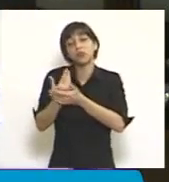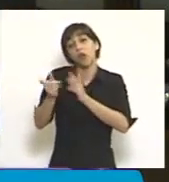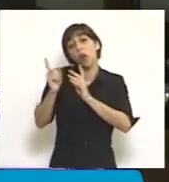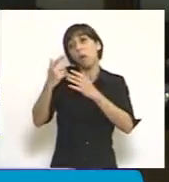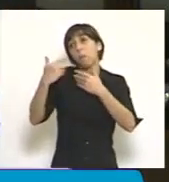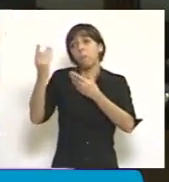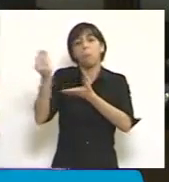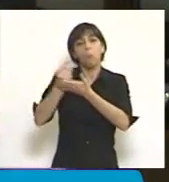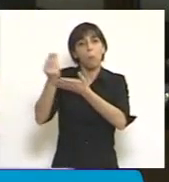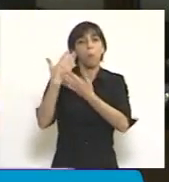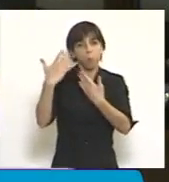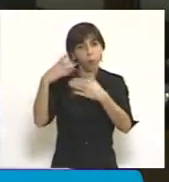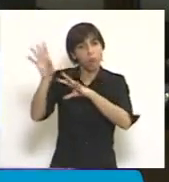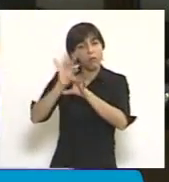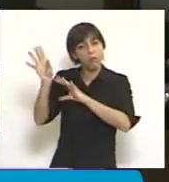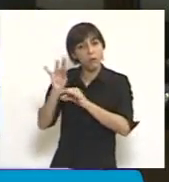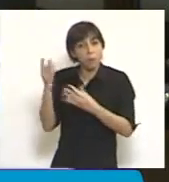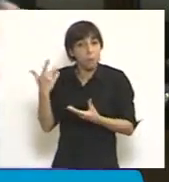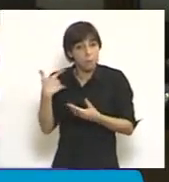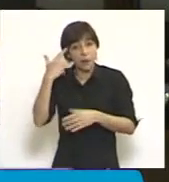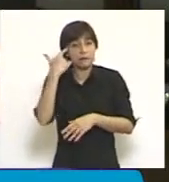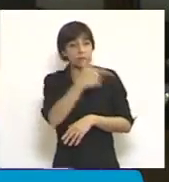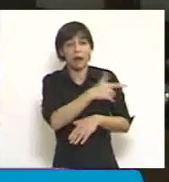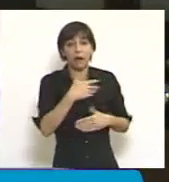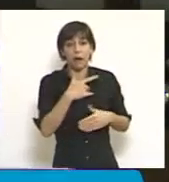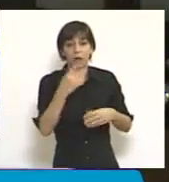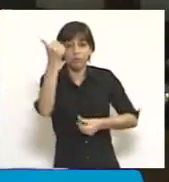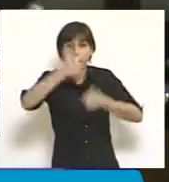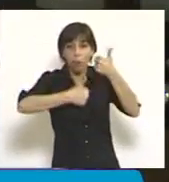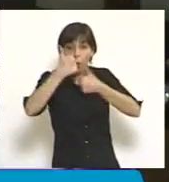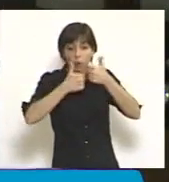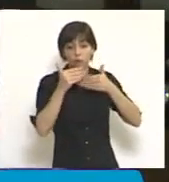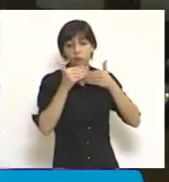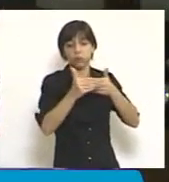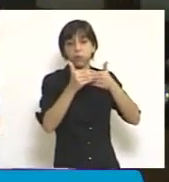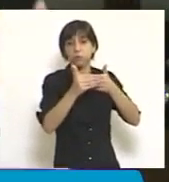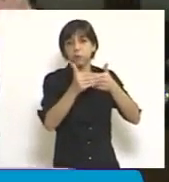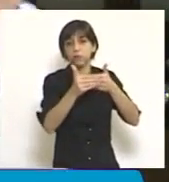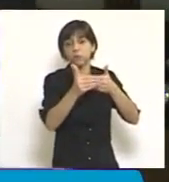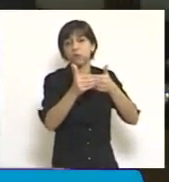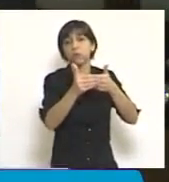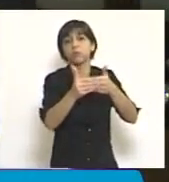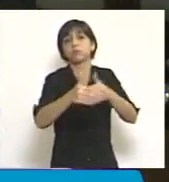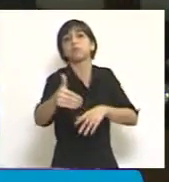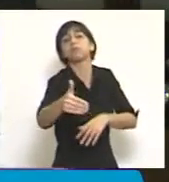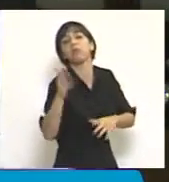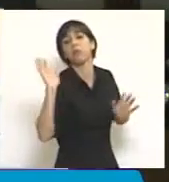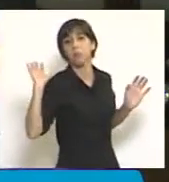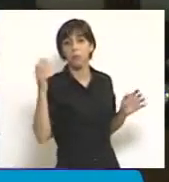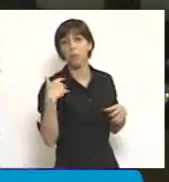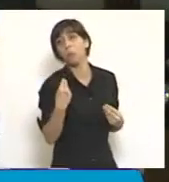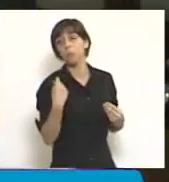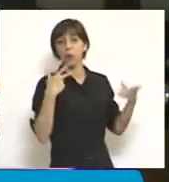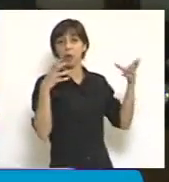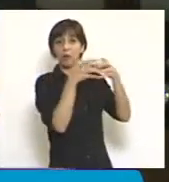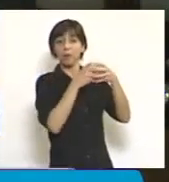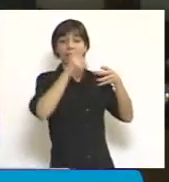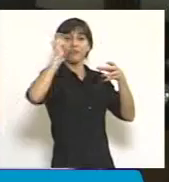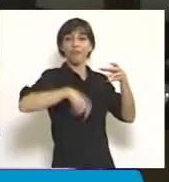al Poder Ejecutivo de las ternas de candidatos, con estos elementos a la mano va a ser más moroso aún, no va a tener apuro